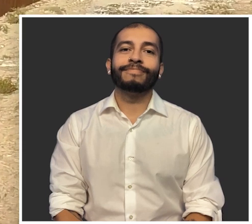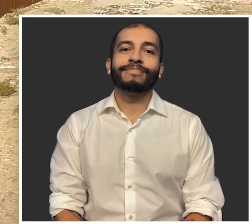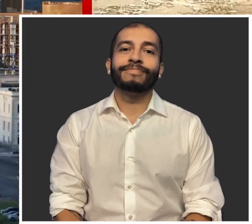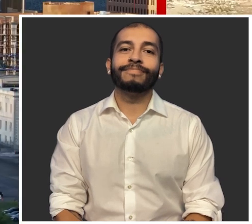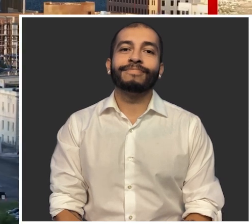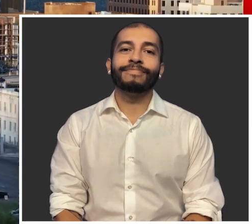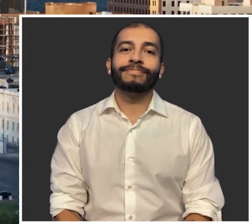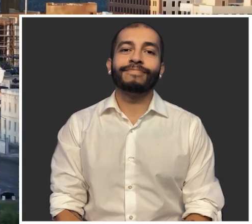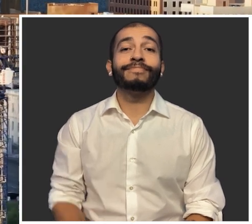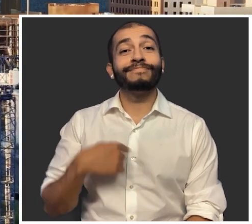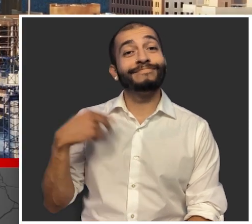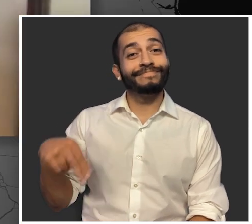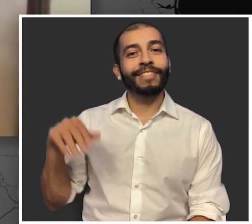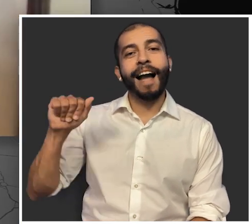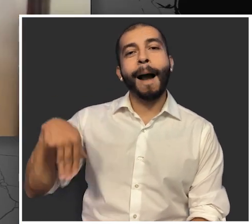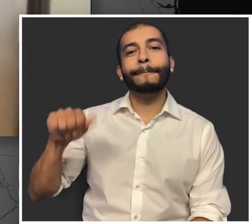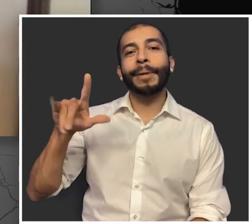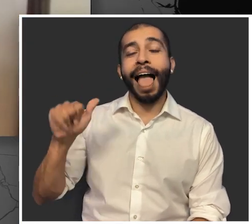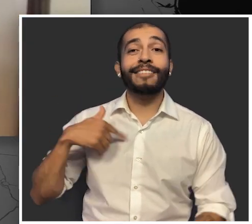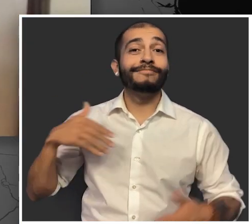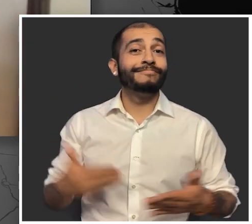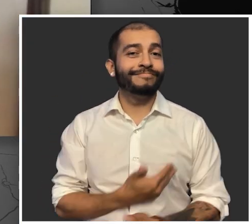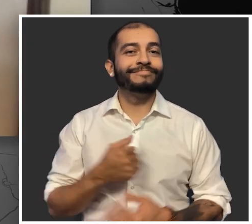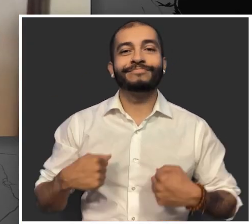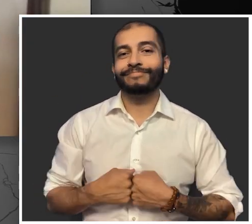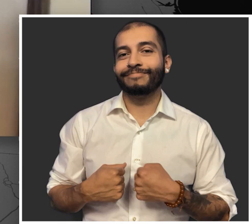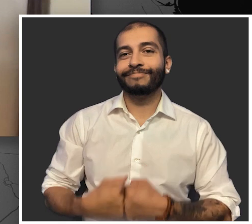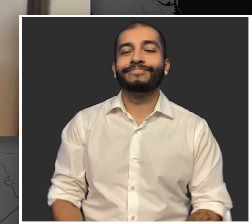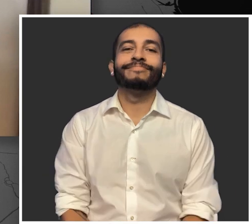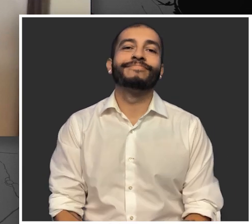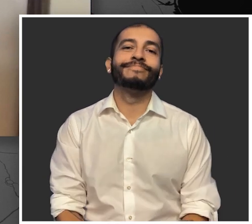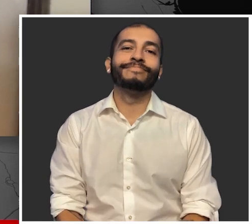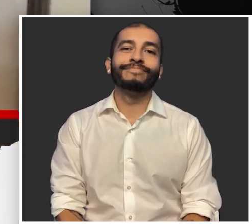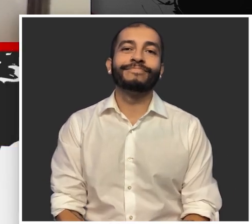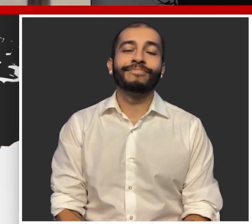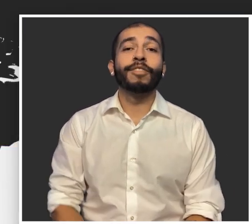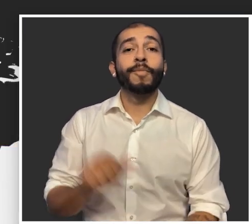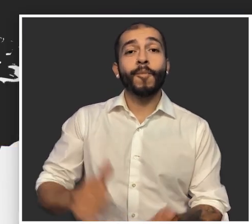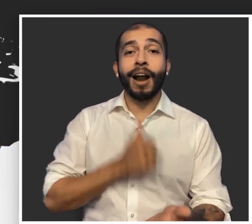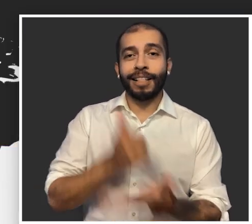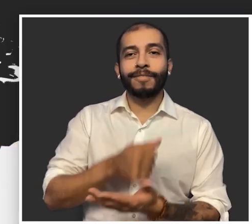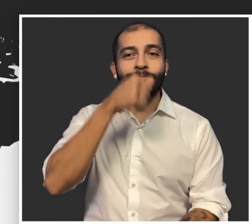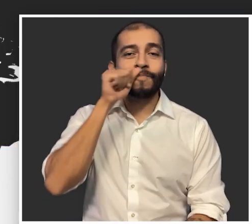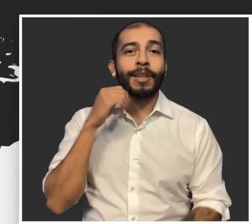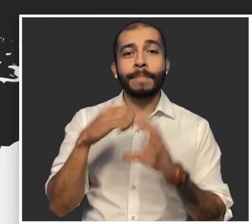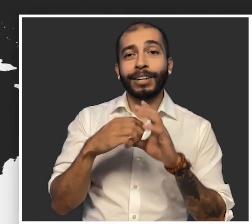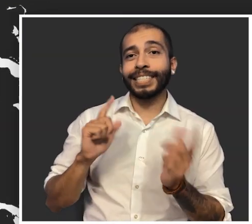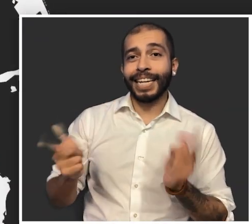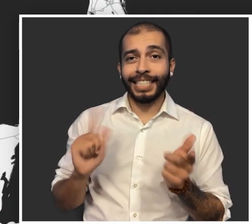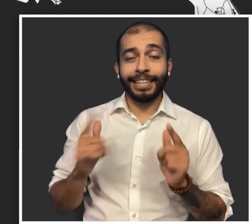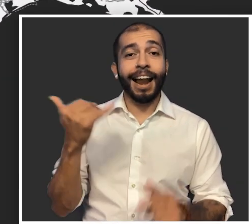doblada al español por una actriz de doblaje. Me llamo Amalia Mondragón y soy de la frontera de